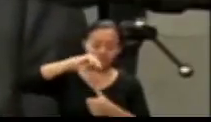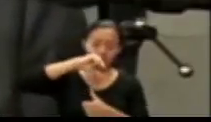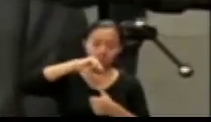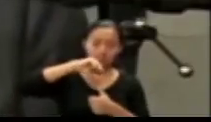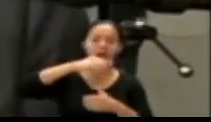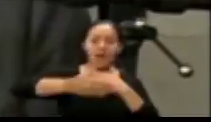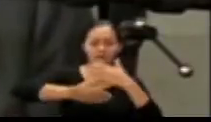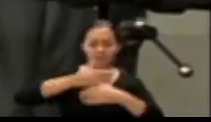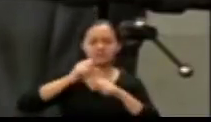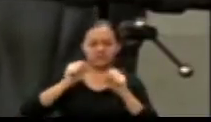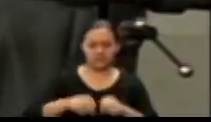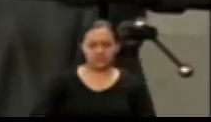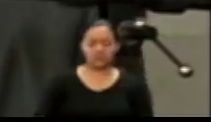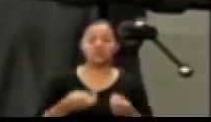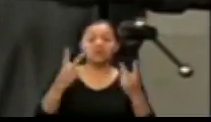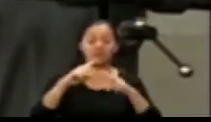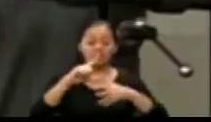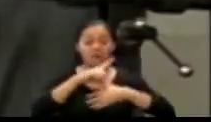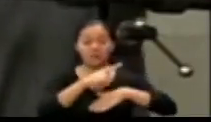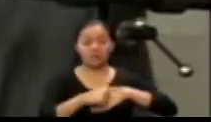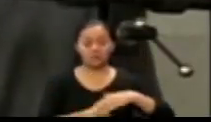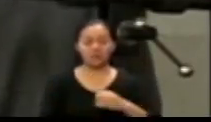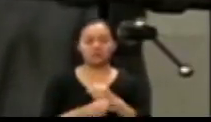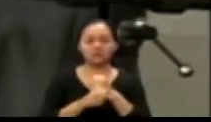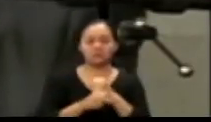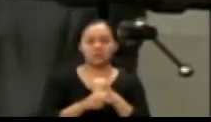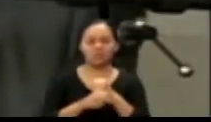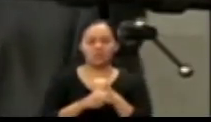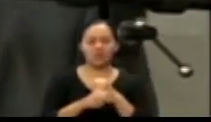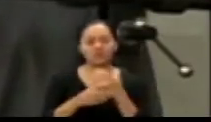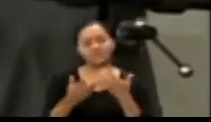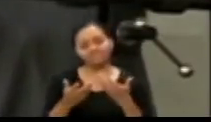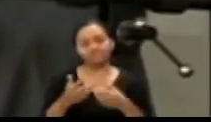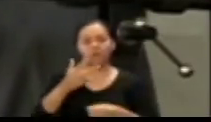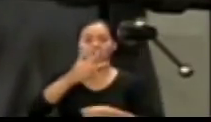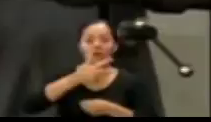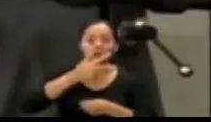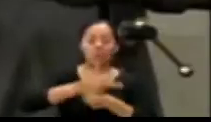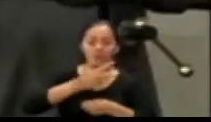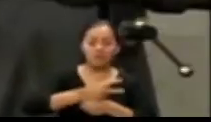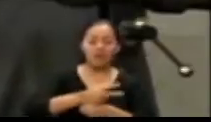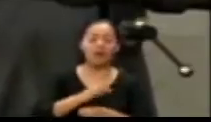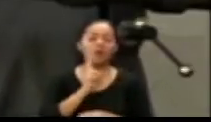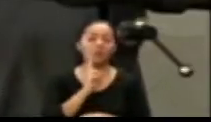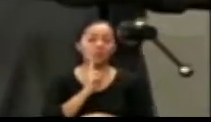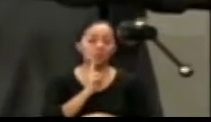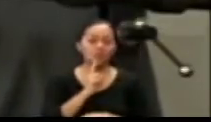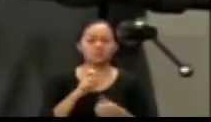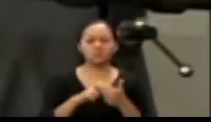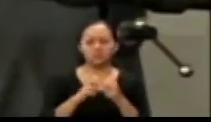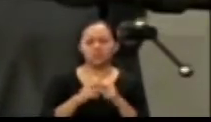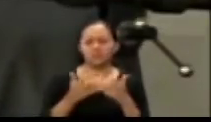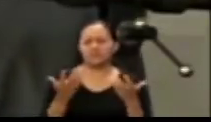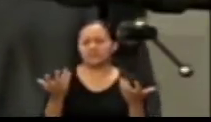También a nivel de seguridad, como noto que países como Guatemala y Honduras, lamentablemente, que están todavía, digamos, bajo de un poder muy fuerte,